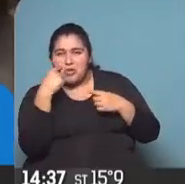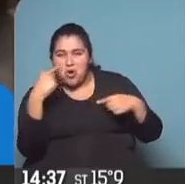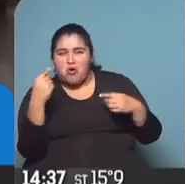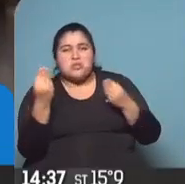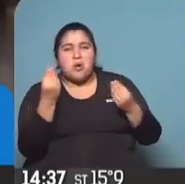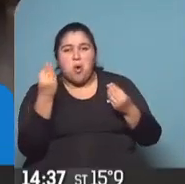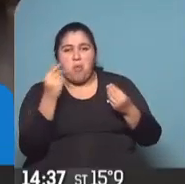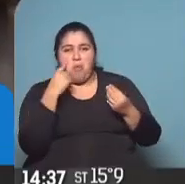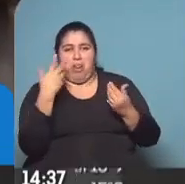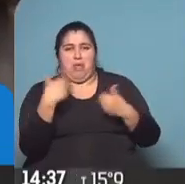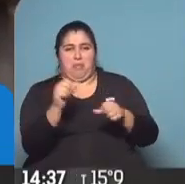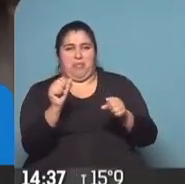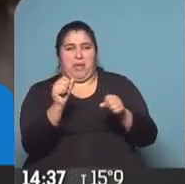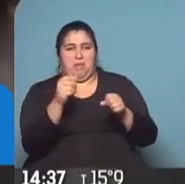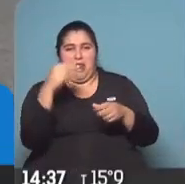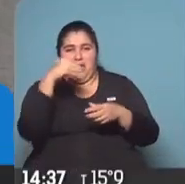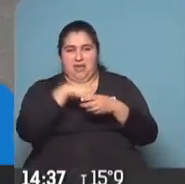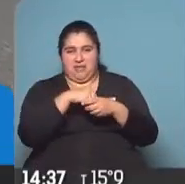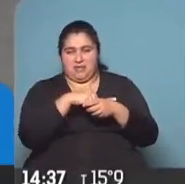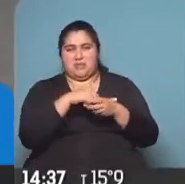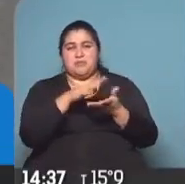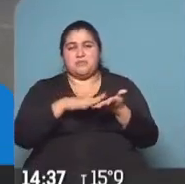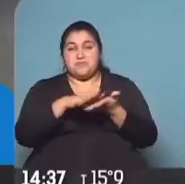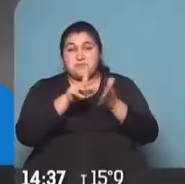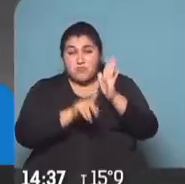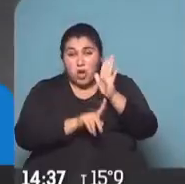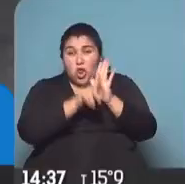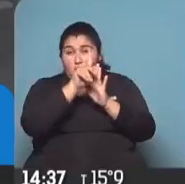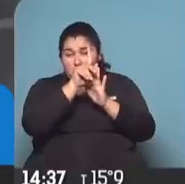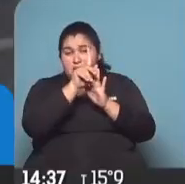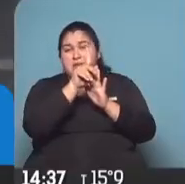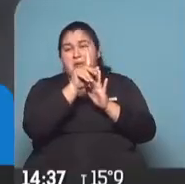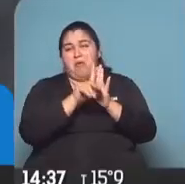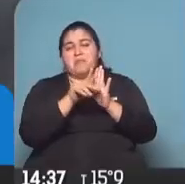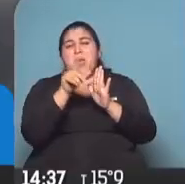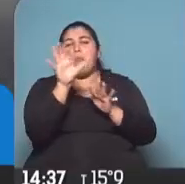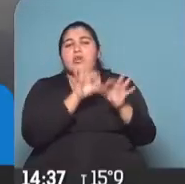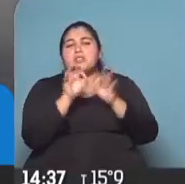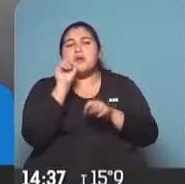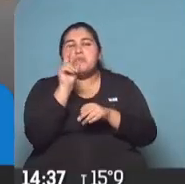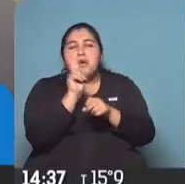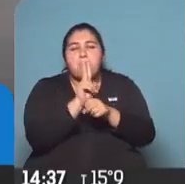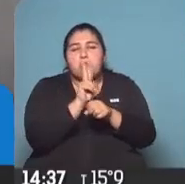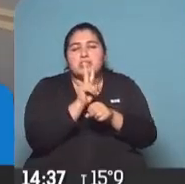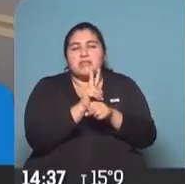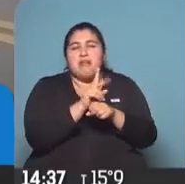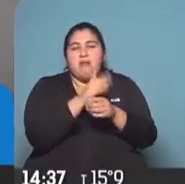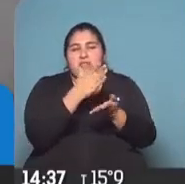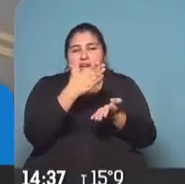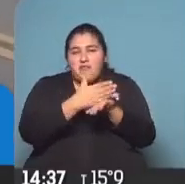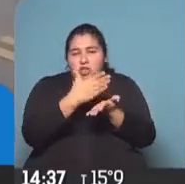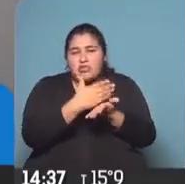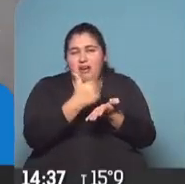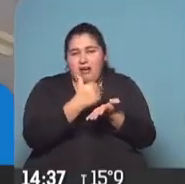para lograr ya en las provincias del norte del país tarde del proyecto de vigilancia y